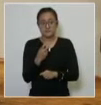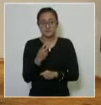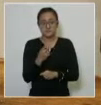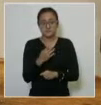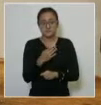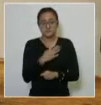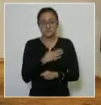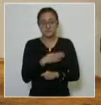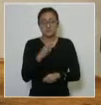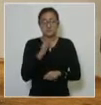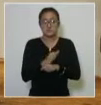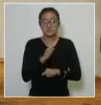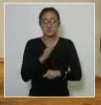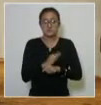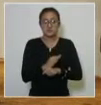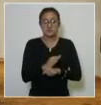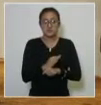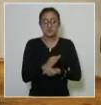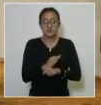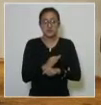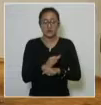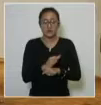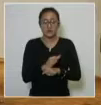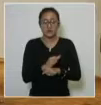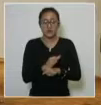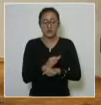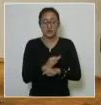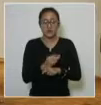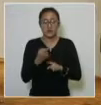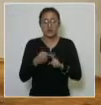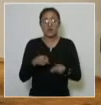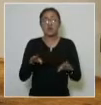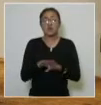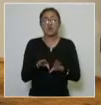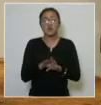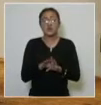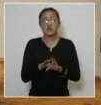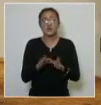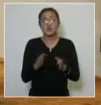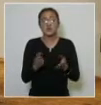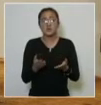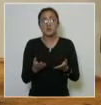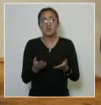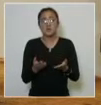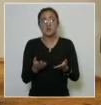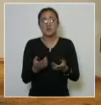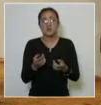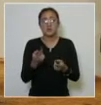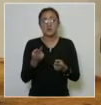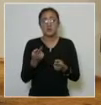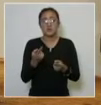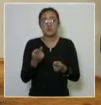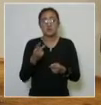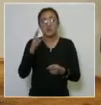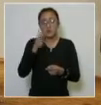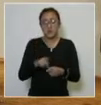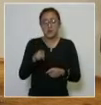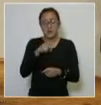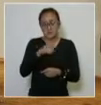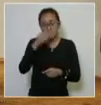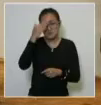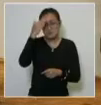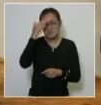bueno, quienes estén señalados de haber cometido irregularidades, mejor que ni participen, ¿eh? De verdad, mejor que ni